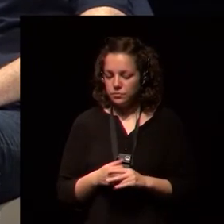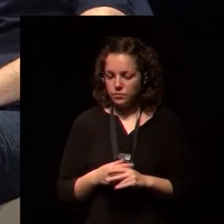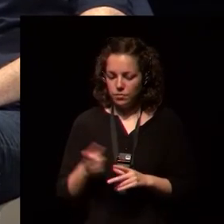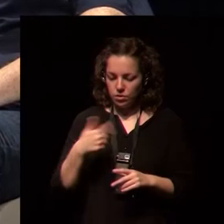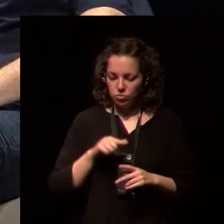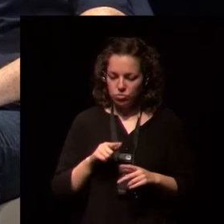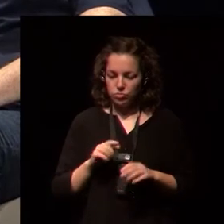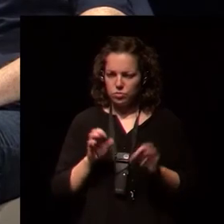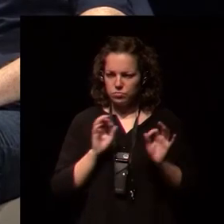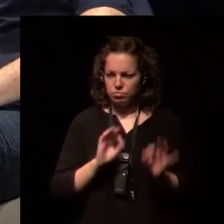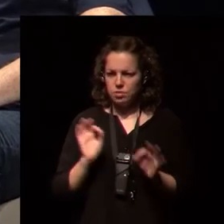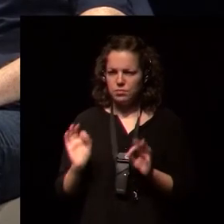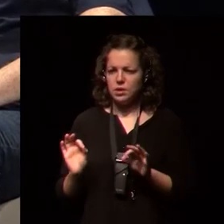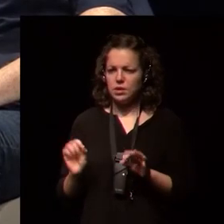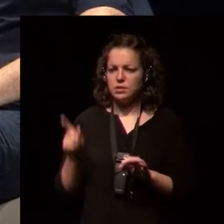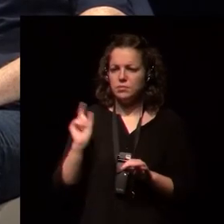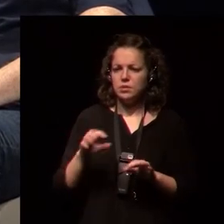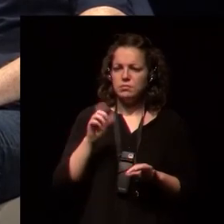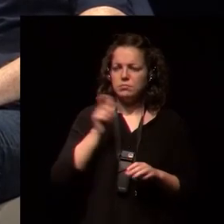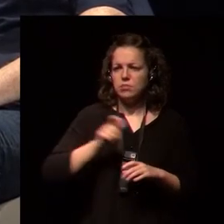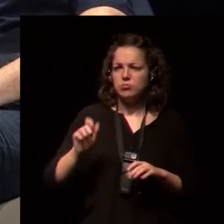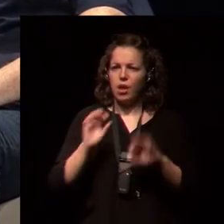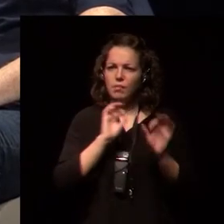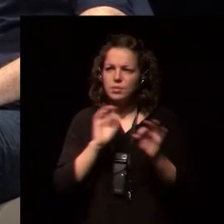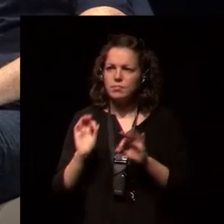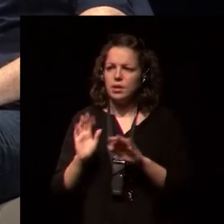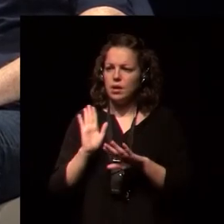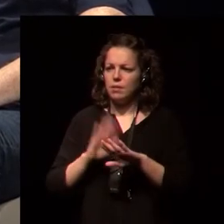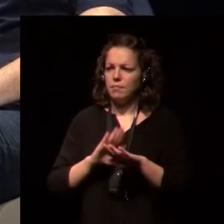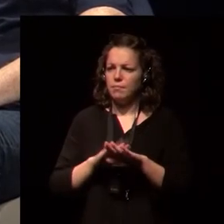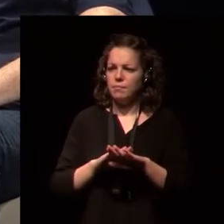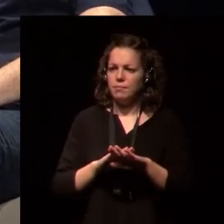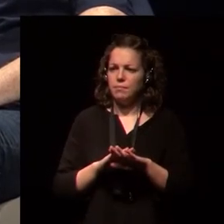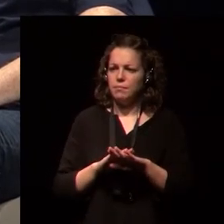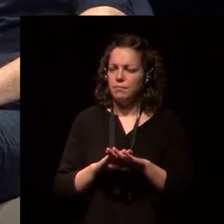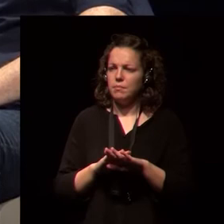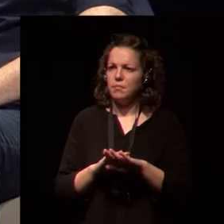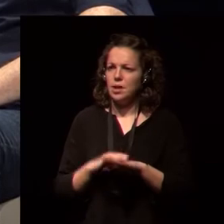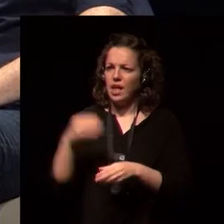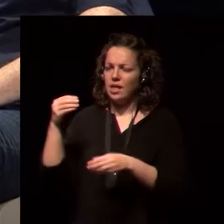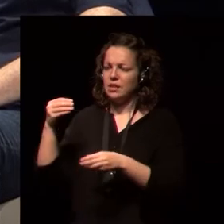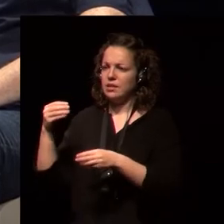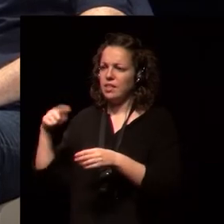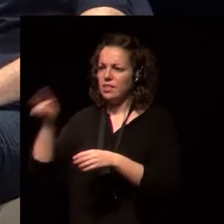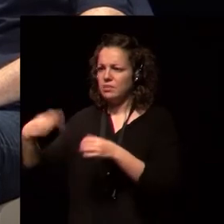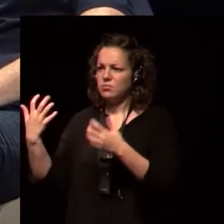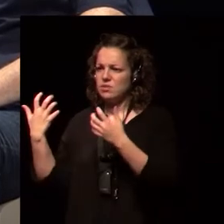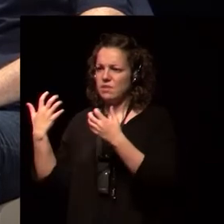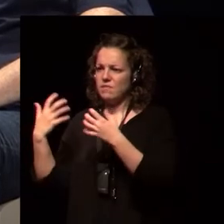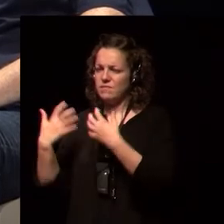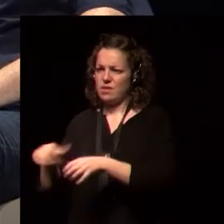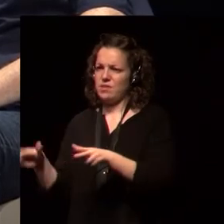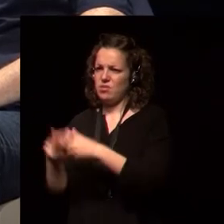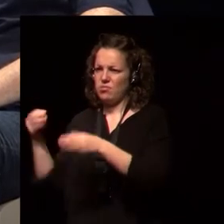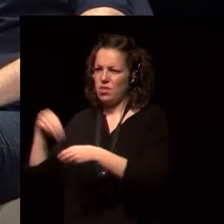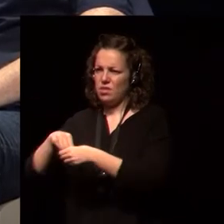preparando las personas para convertirse en peones más efectivos en esta fábrica social, que algo en el año